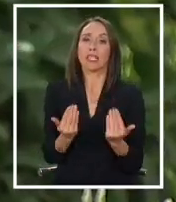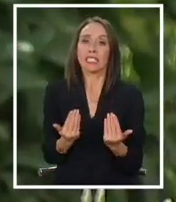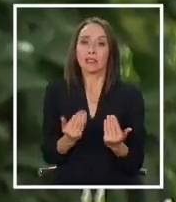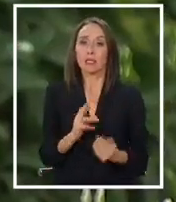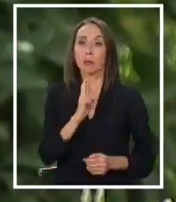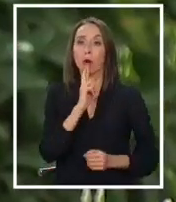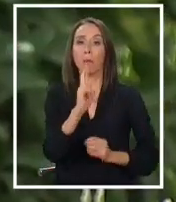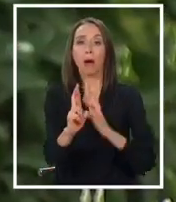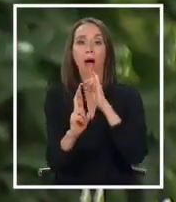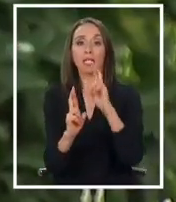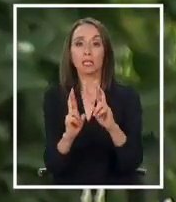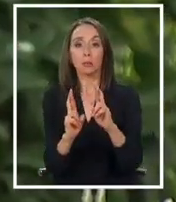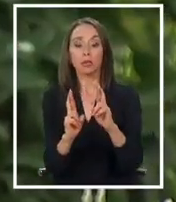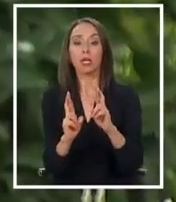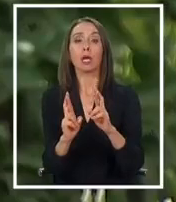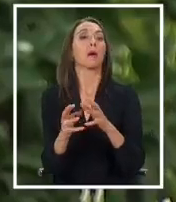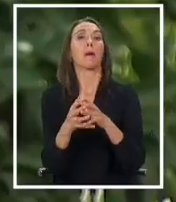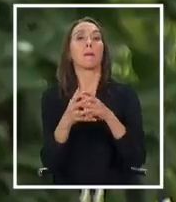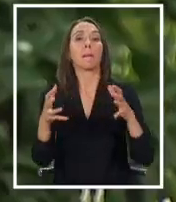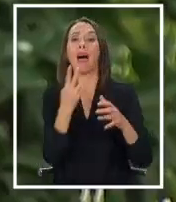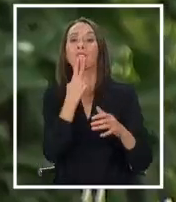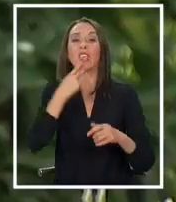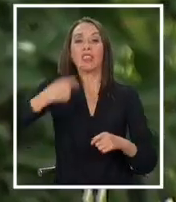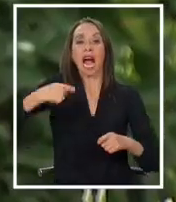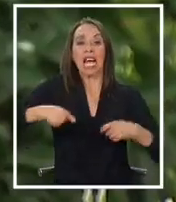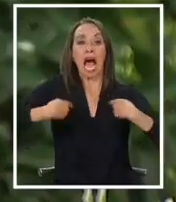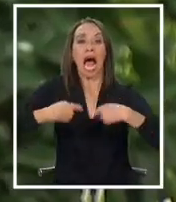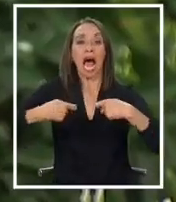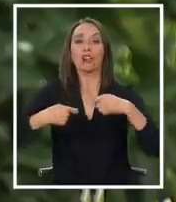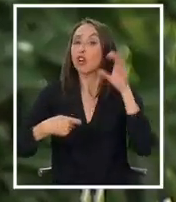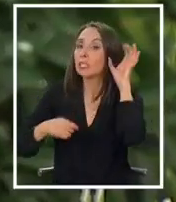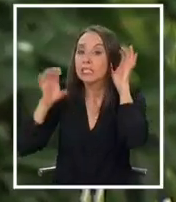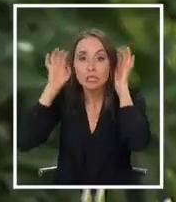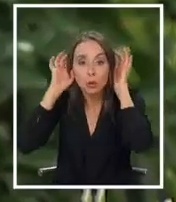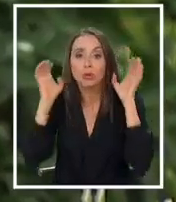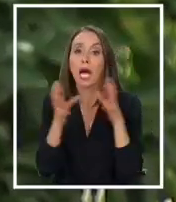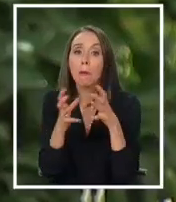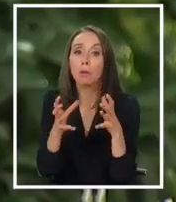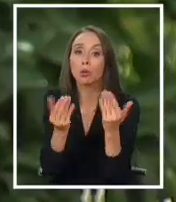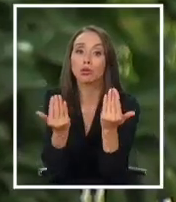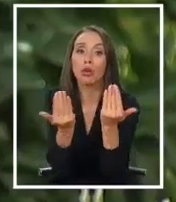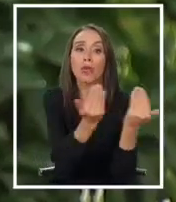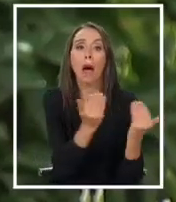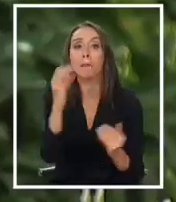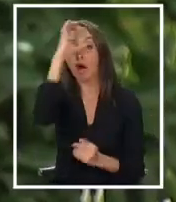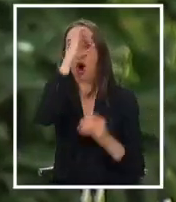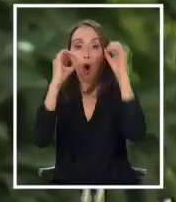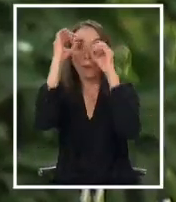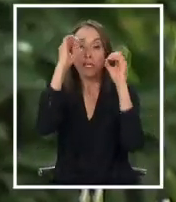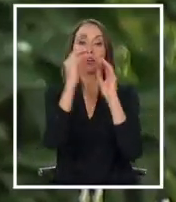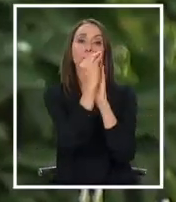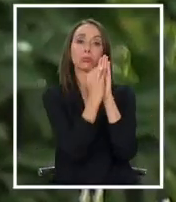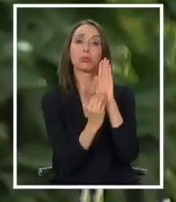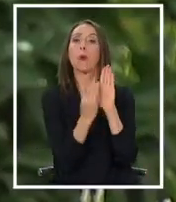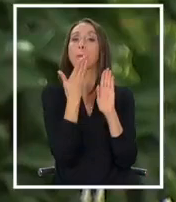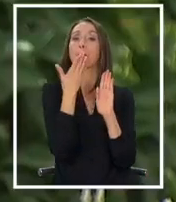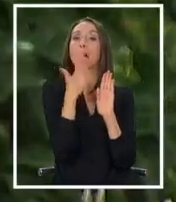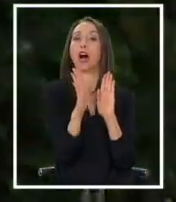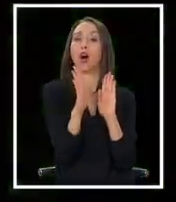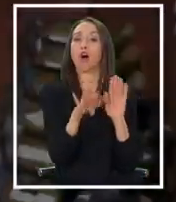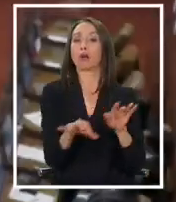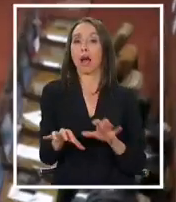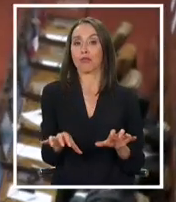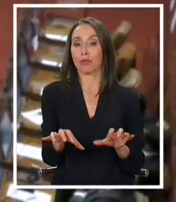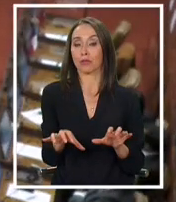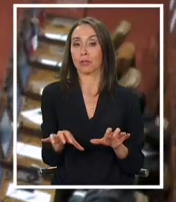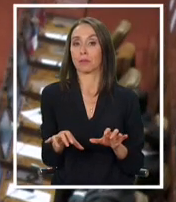dar respuesta ante el aumento del costo de la vida, escuchar mucho y recoger opiniones para hacer de mejor manera también las